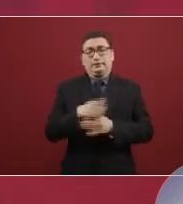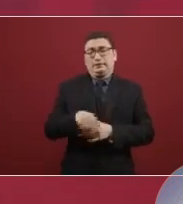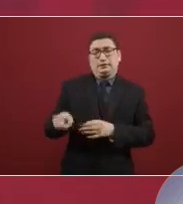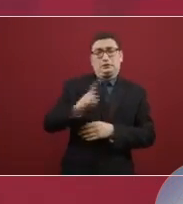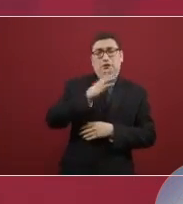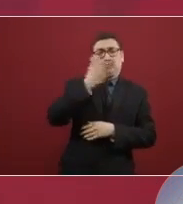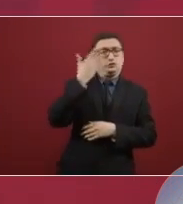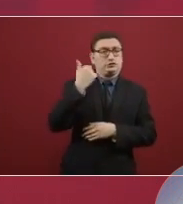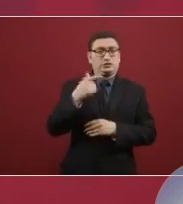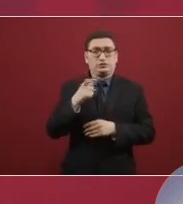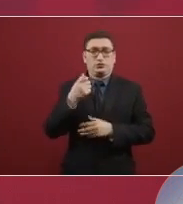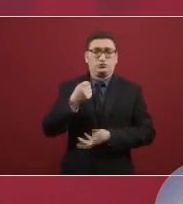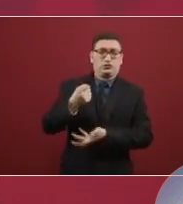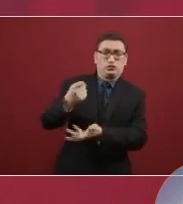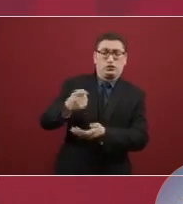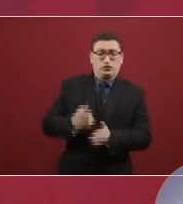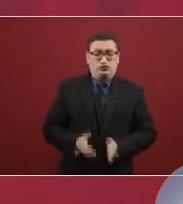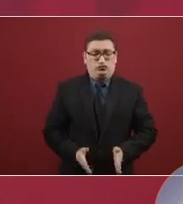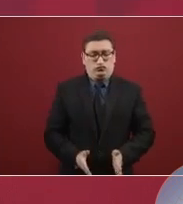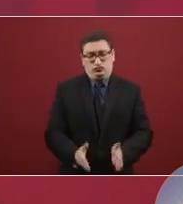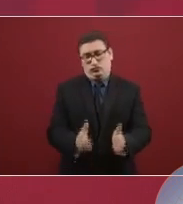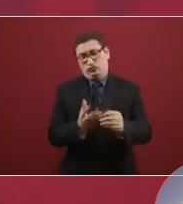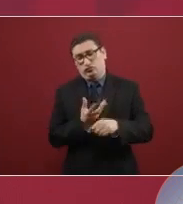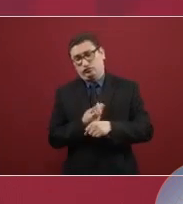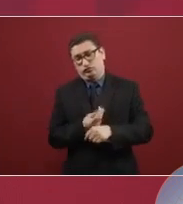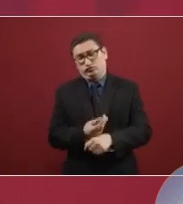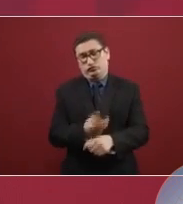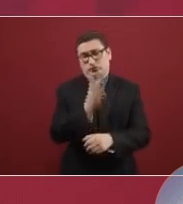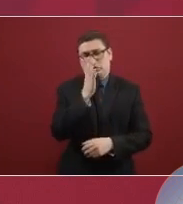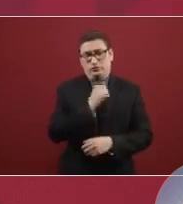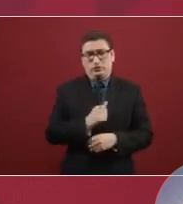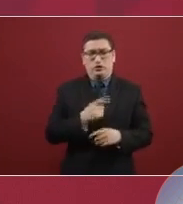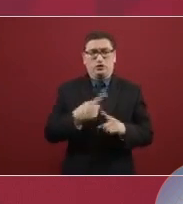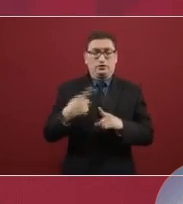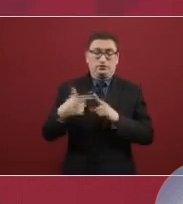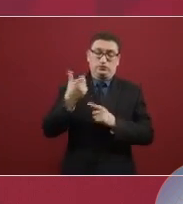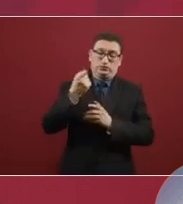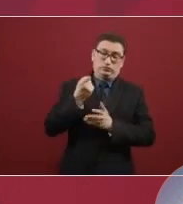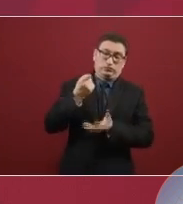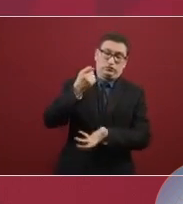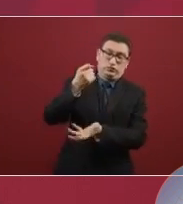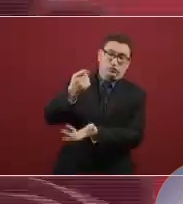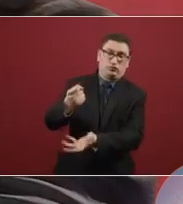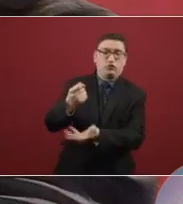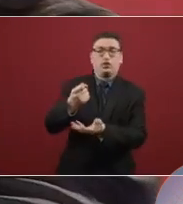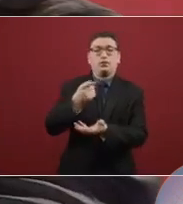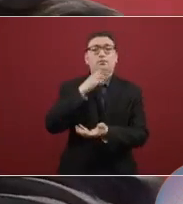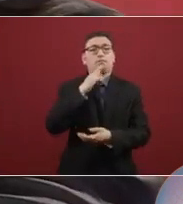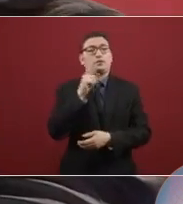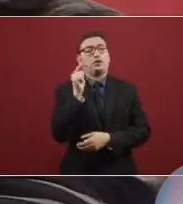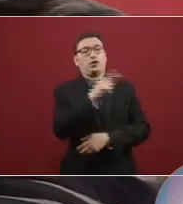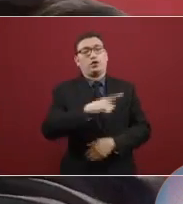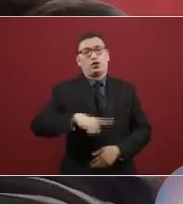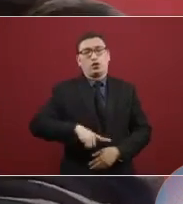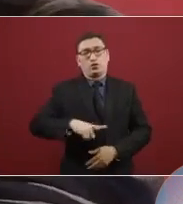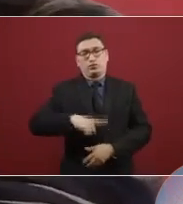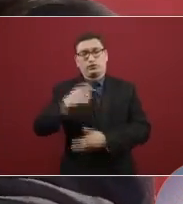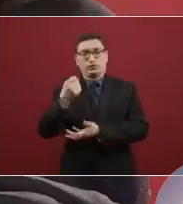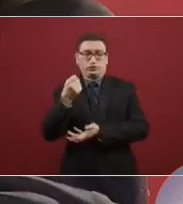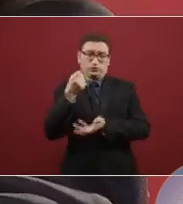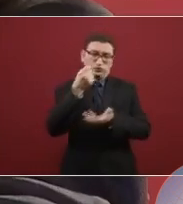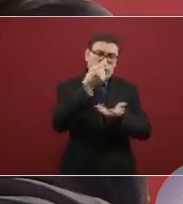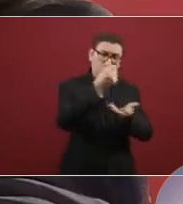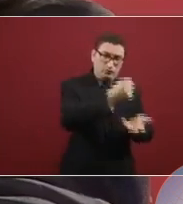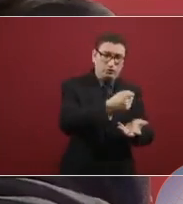Técnica para hacer un camino y el presupuesto se enviaba al gobierno a